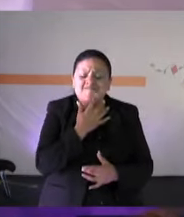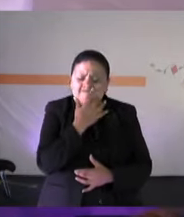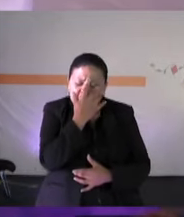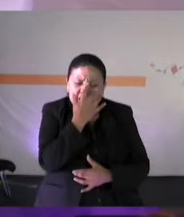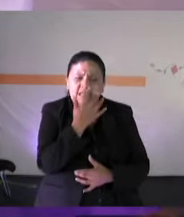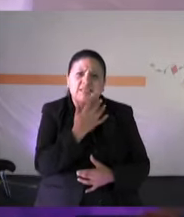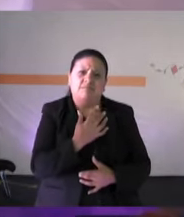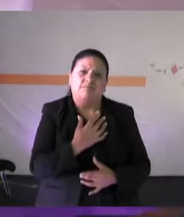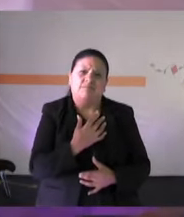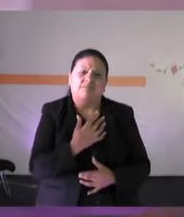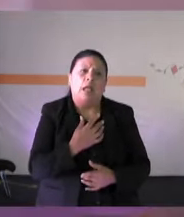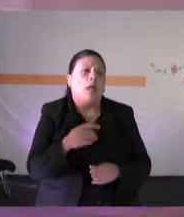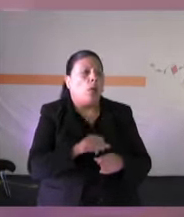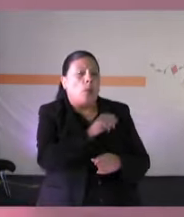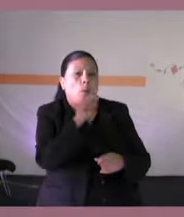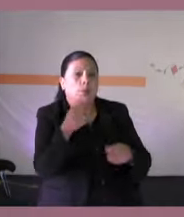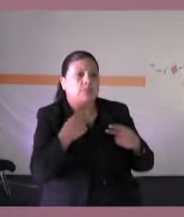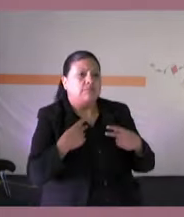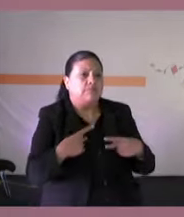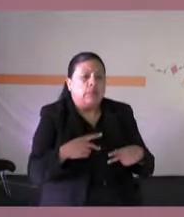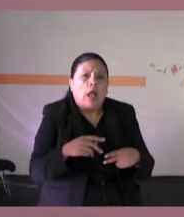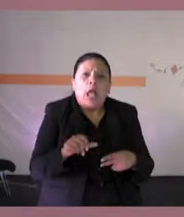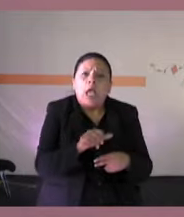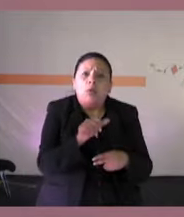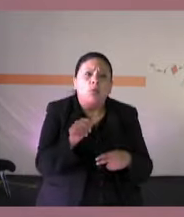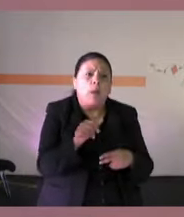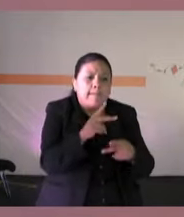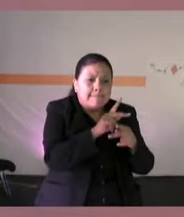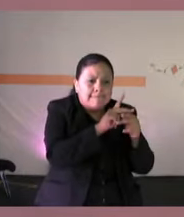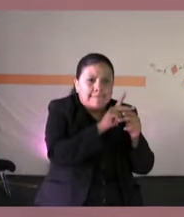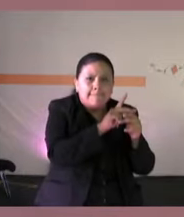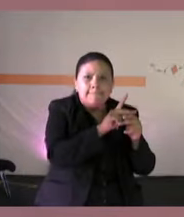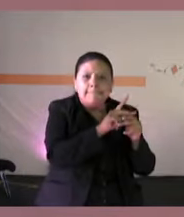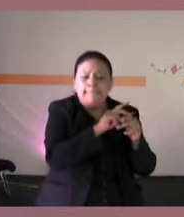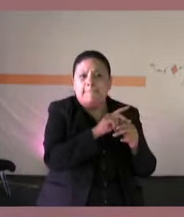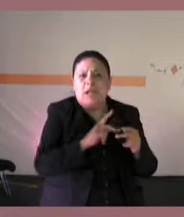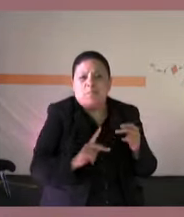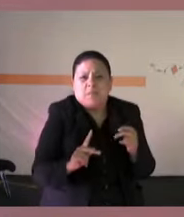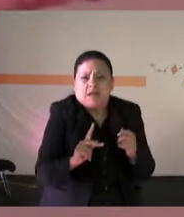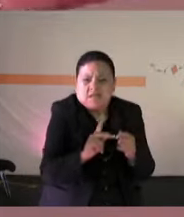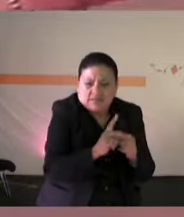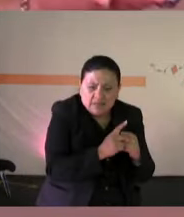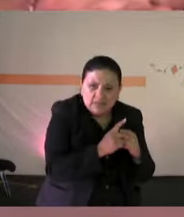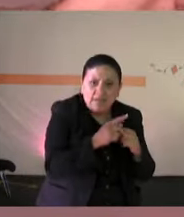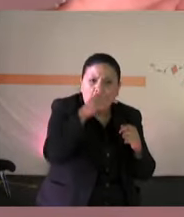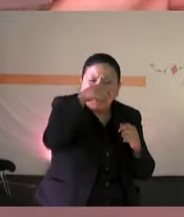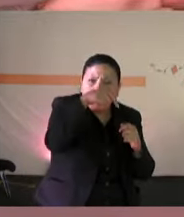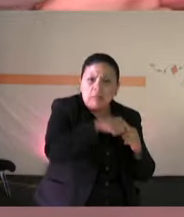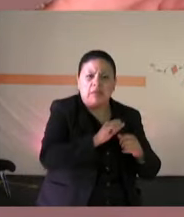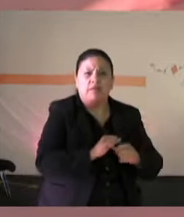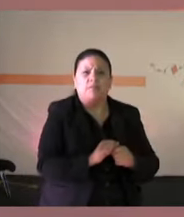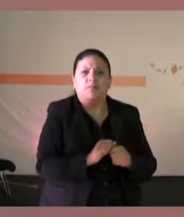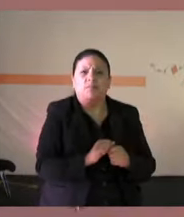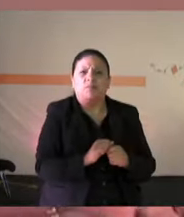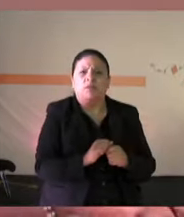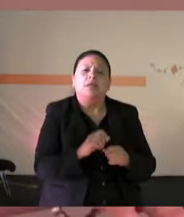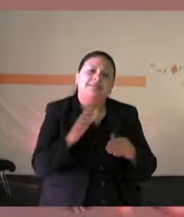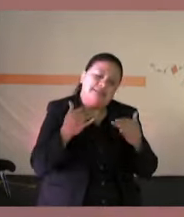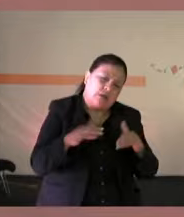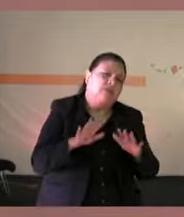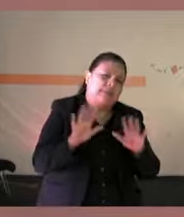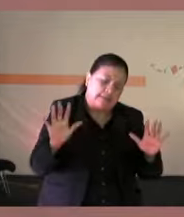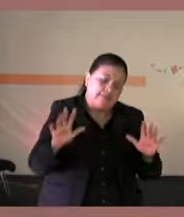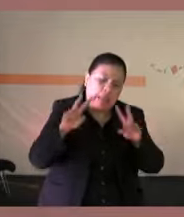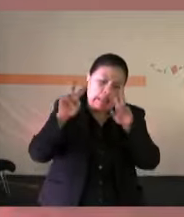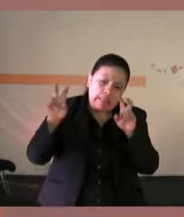una gente que vive en un país, ya hablé de mucho de la cantidad de niñas que